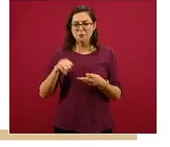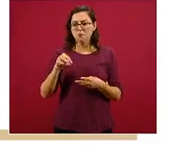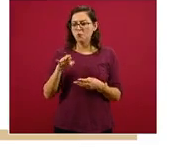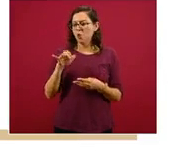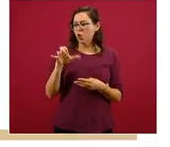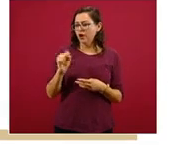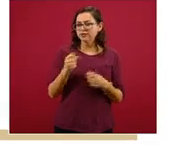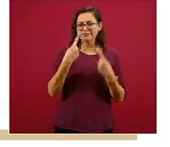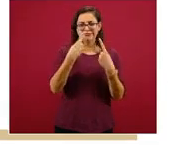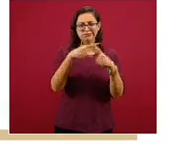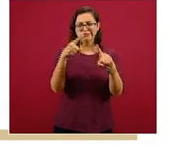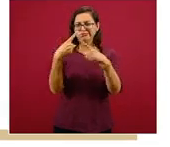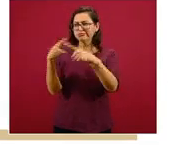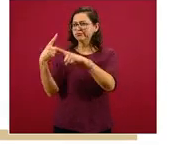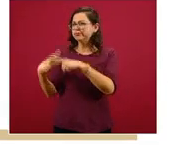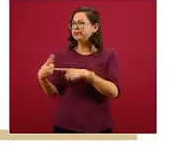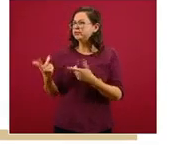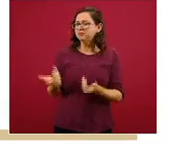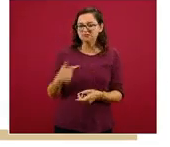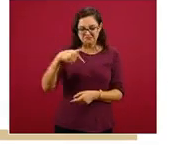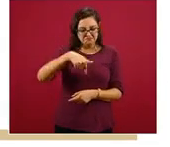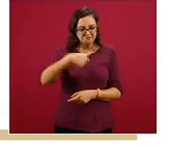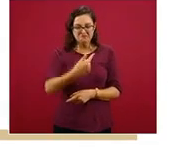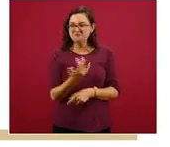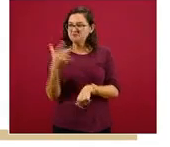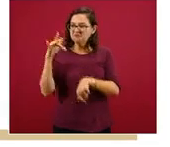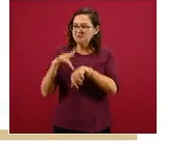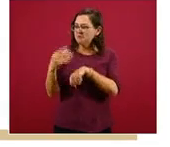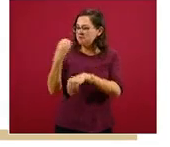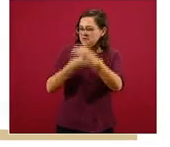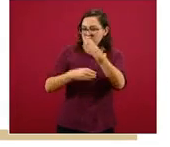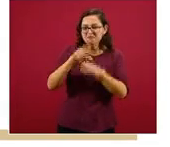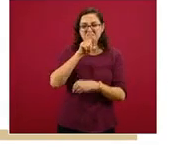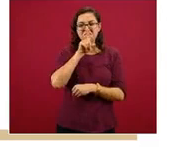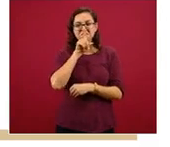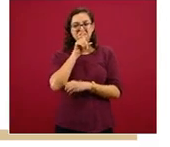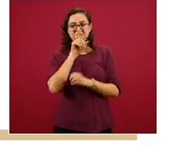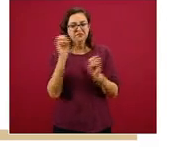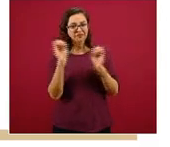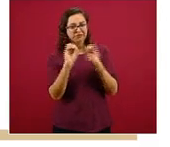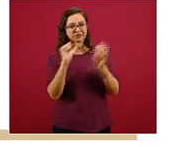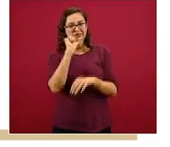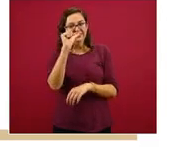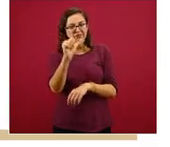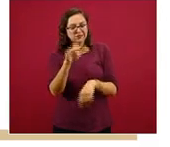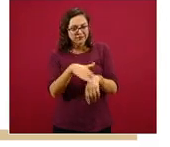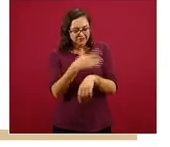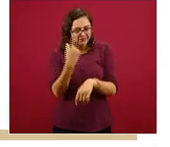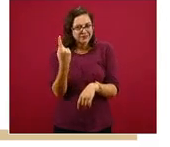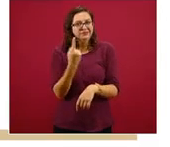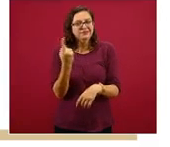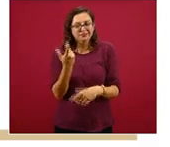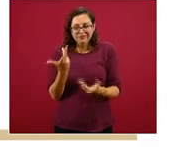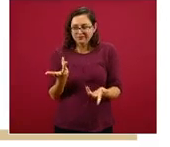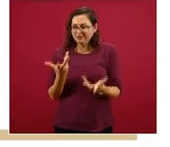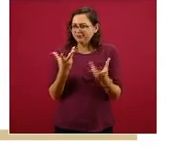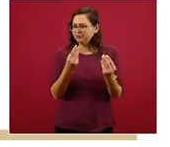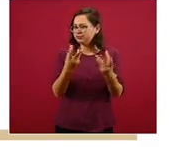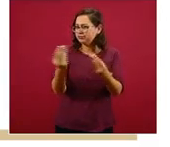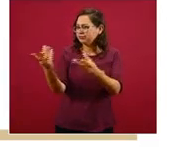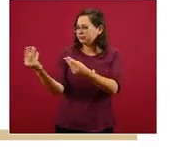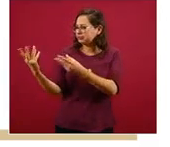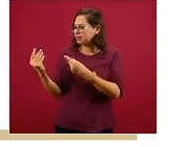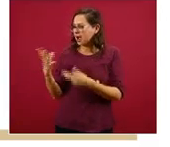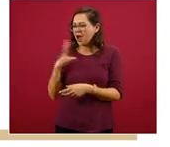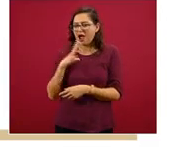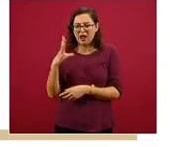muchas. El problema es, ¿por qué no consumimos frutas? Si tenemos esa diversidad extraordinaria,